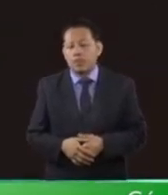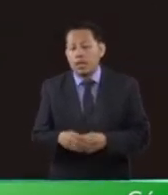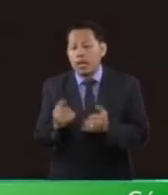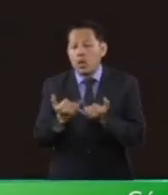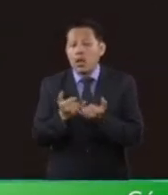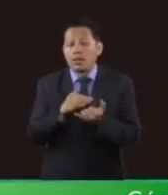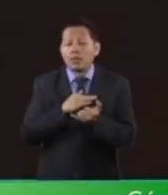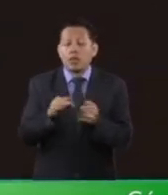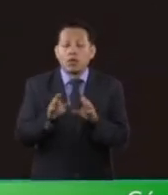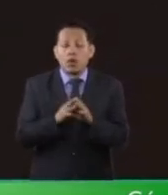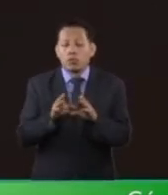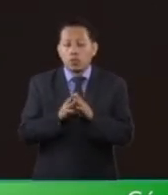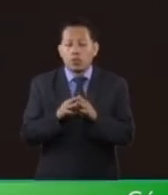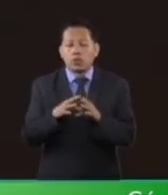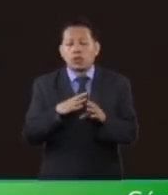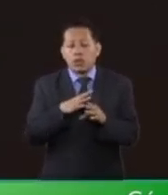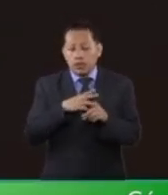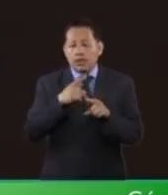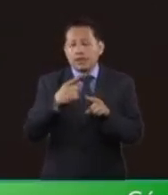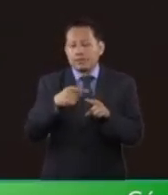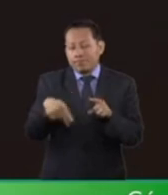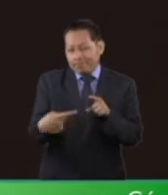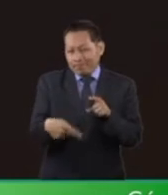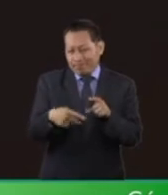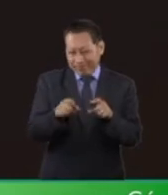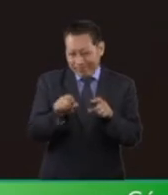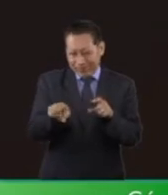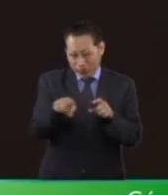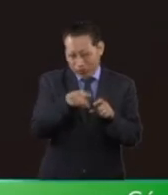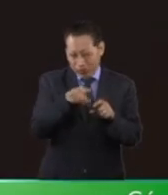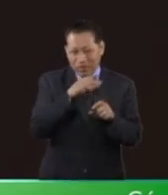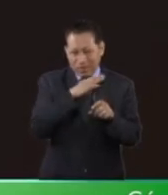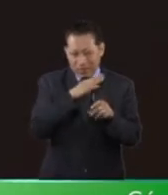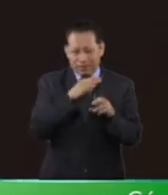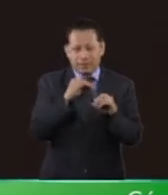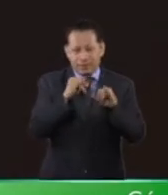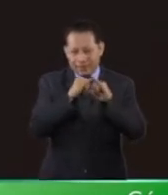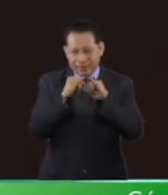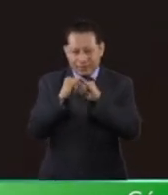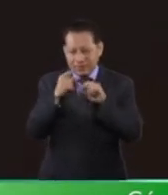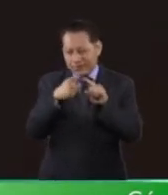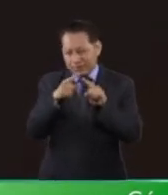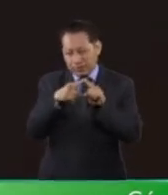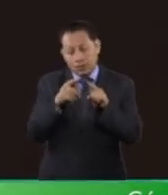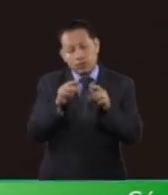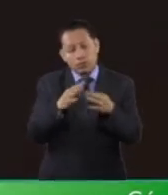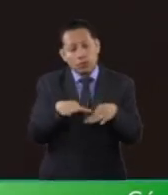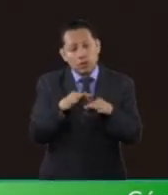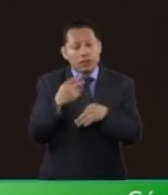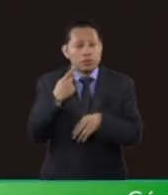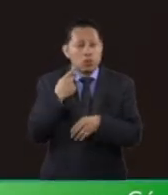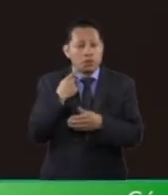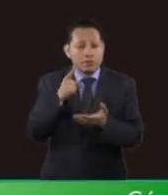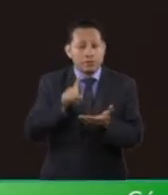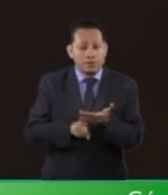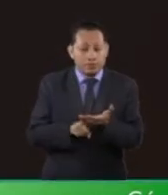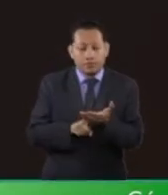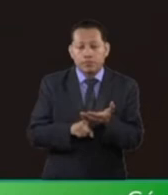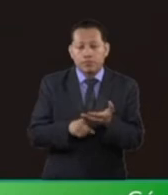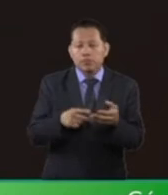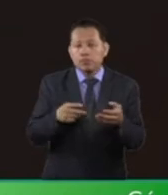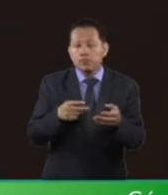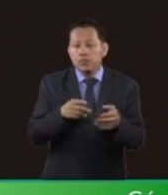las sedes de las dependencias, de estas dependencias, parte fundamentales de la política interior, sus